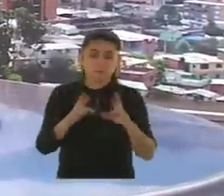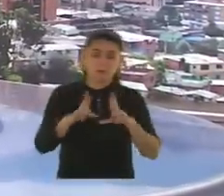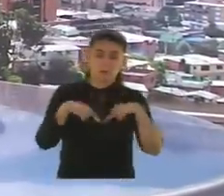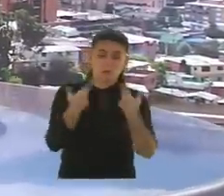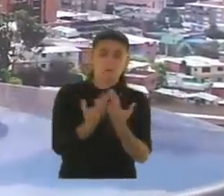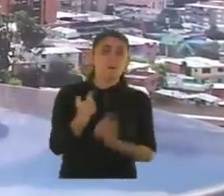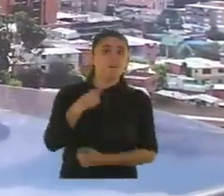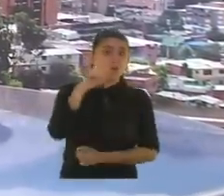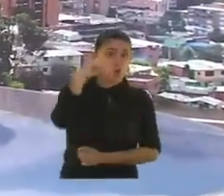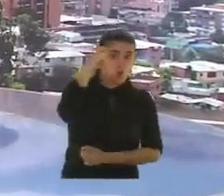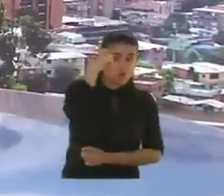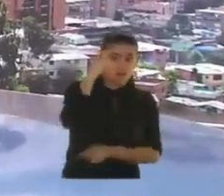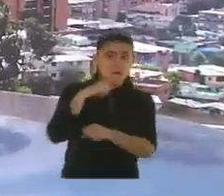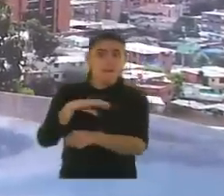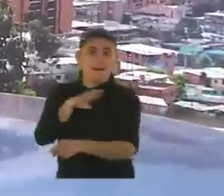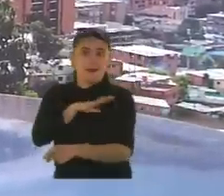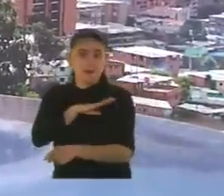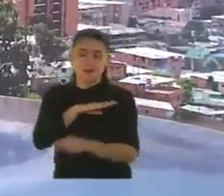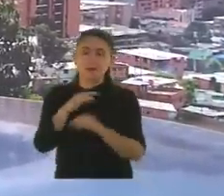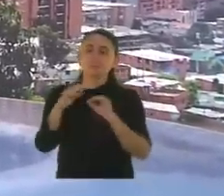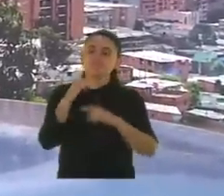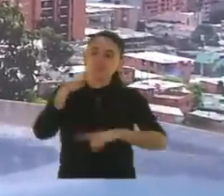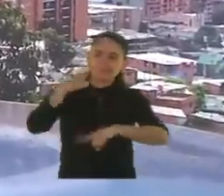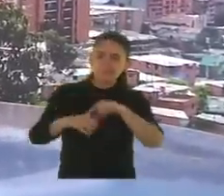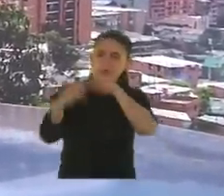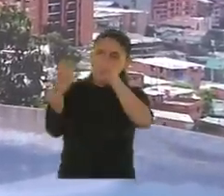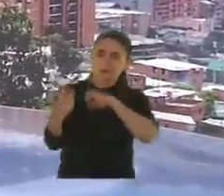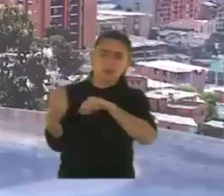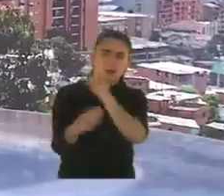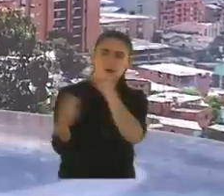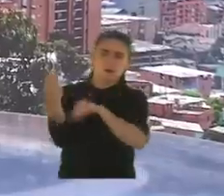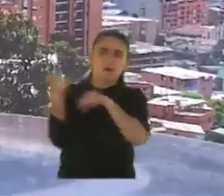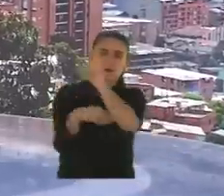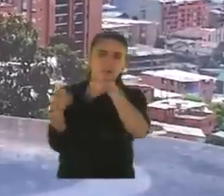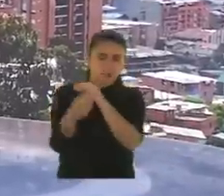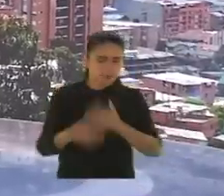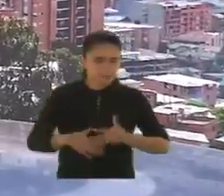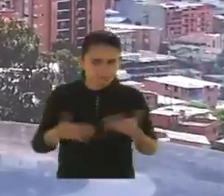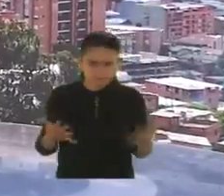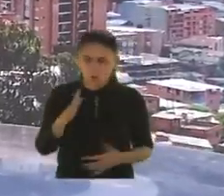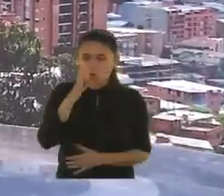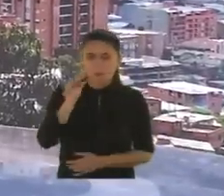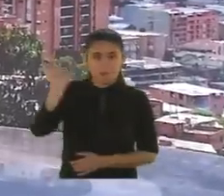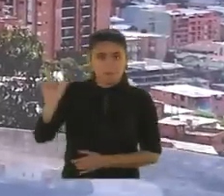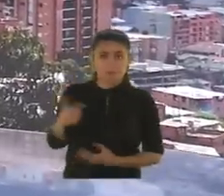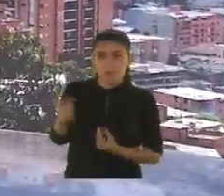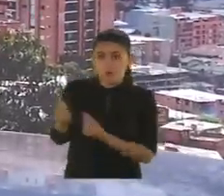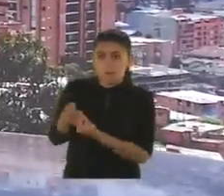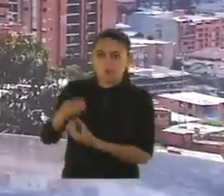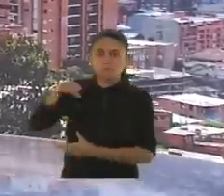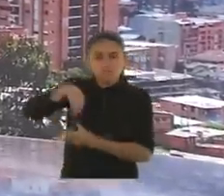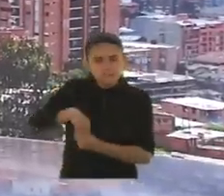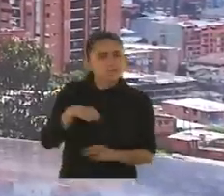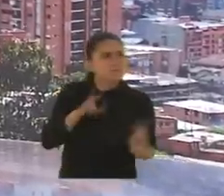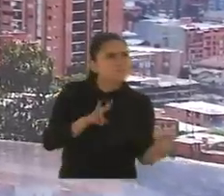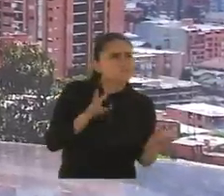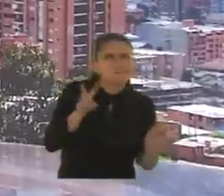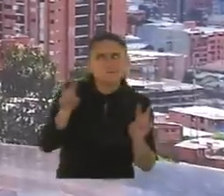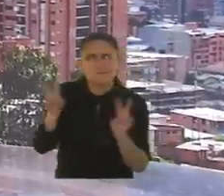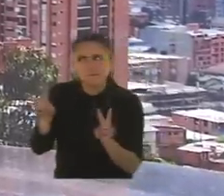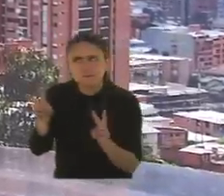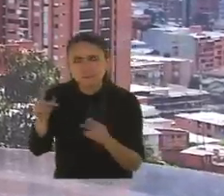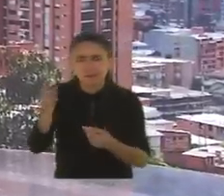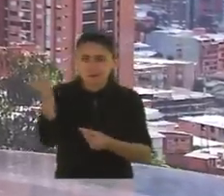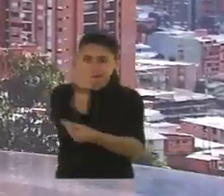gobierno nacional, nada que se concreta. Mientras tanto, Esteban Pérez recorrió las obras y nos va a contar qué implicaría cambiar